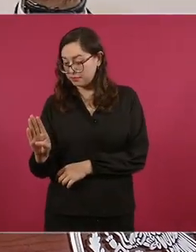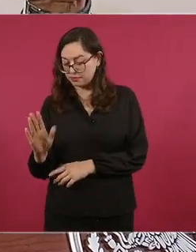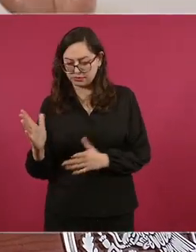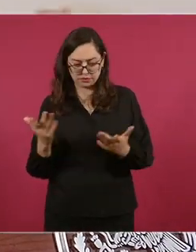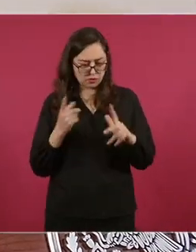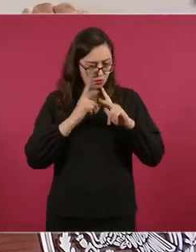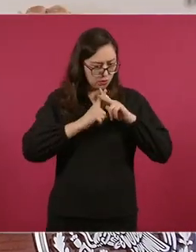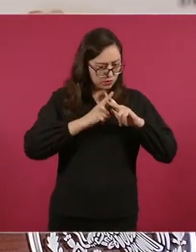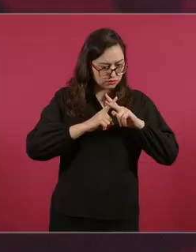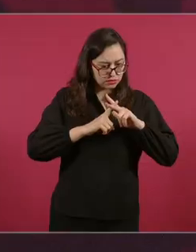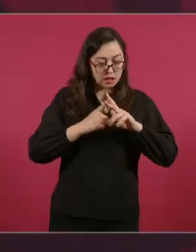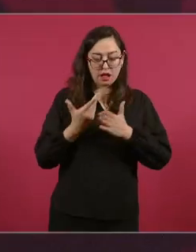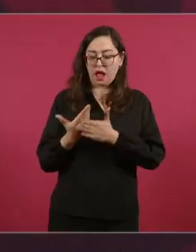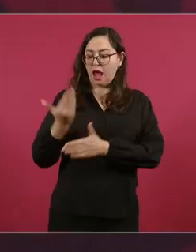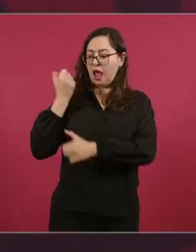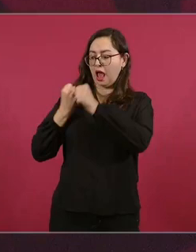recibimos